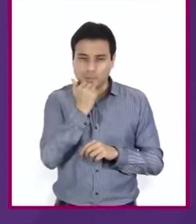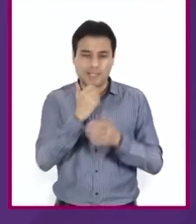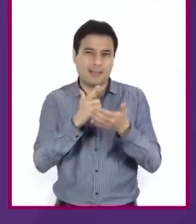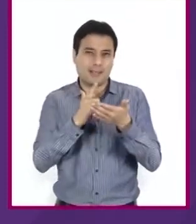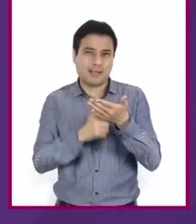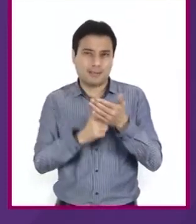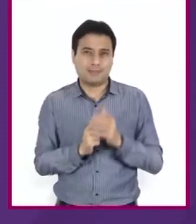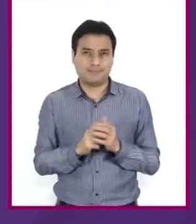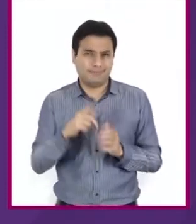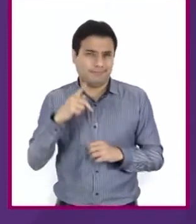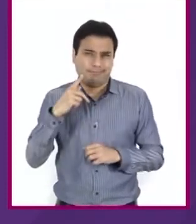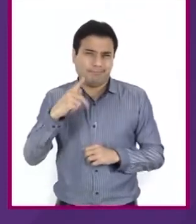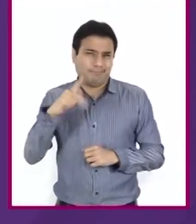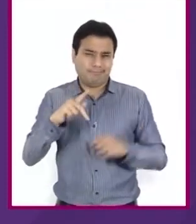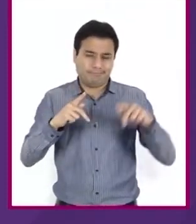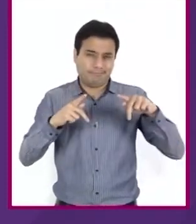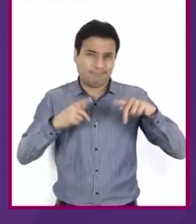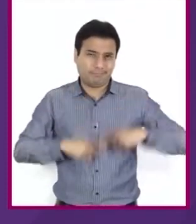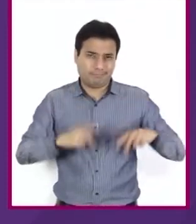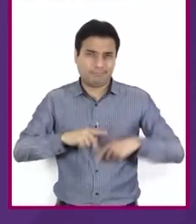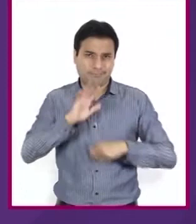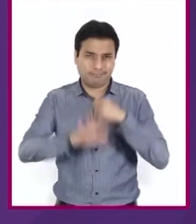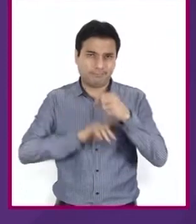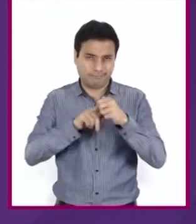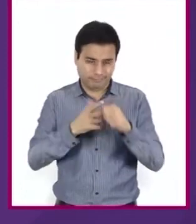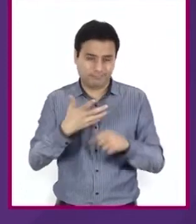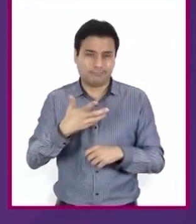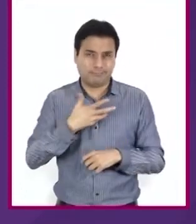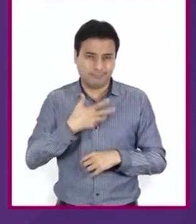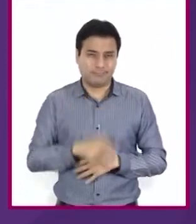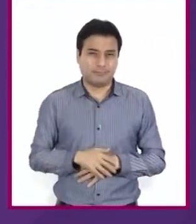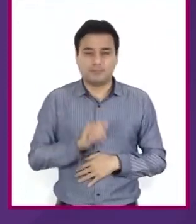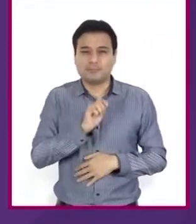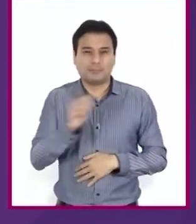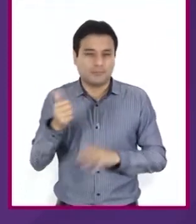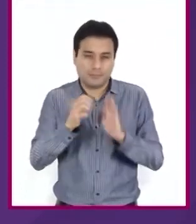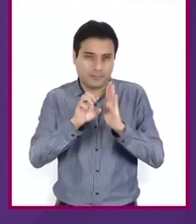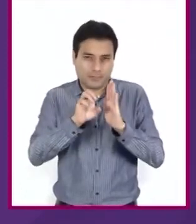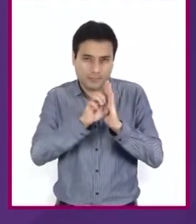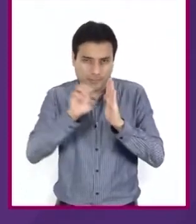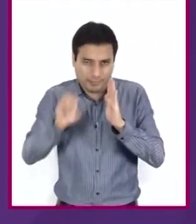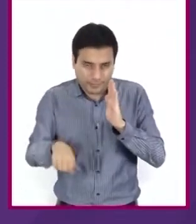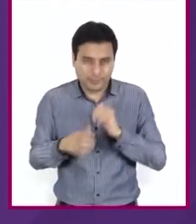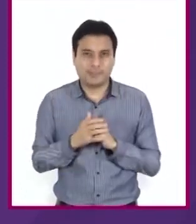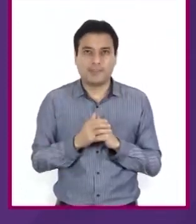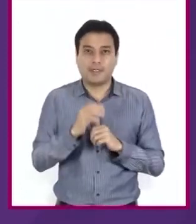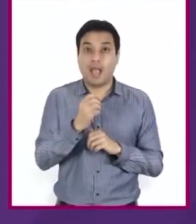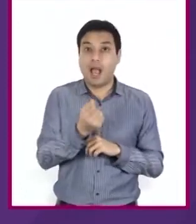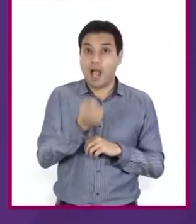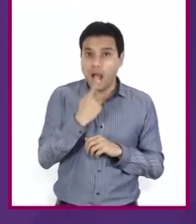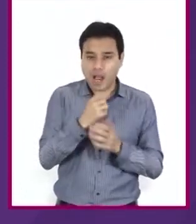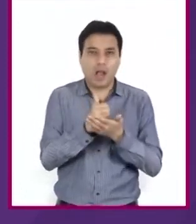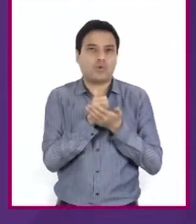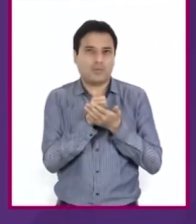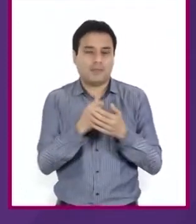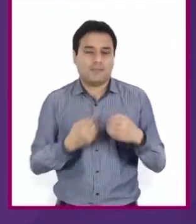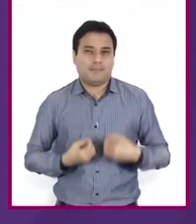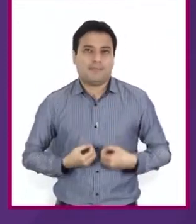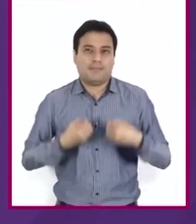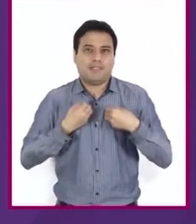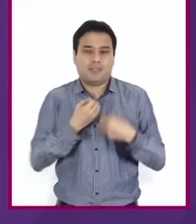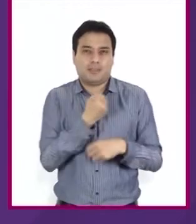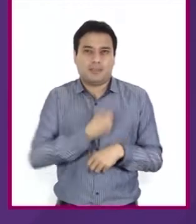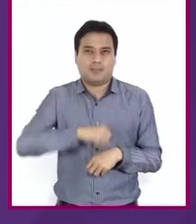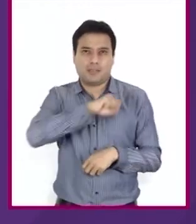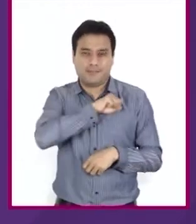que constituyen a los seres vivos. Otros, como los antibióticos, han mejorado nuestra calidad de vida, ya que han salvado a millones